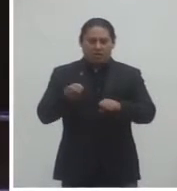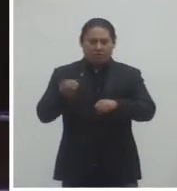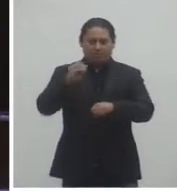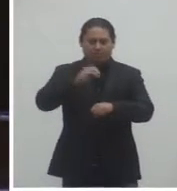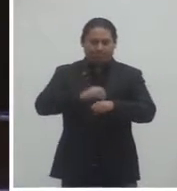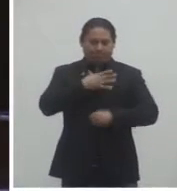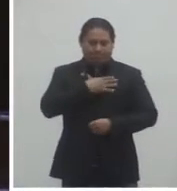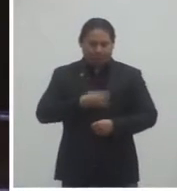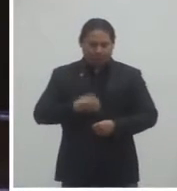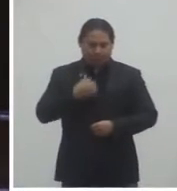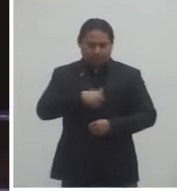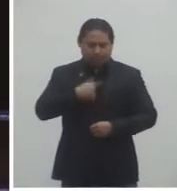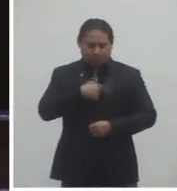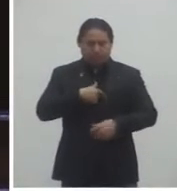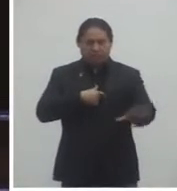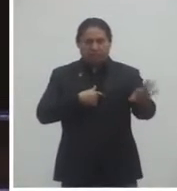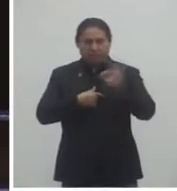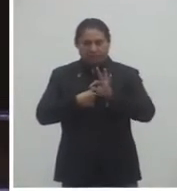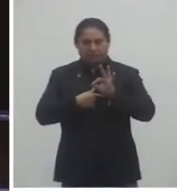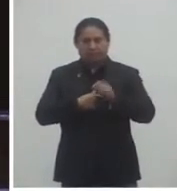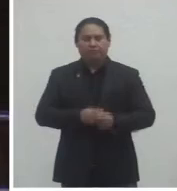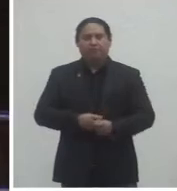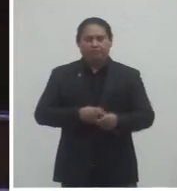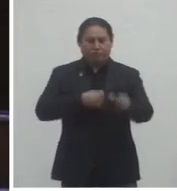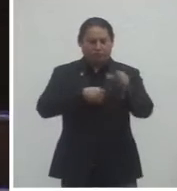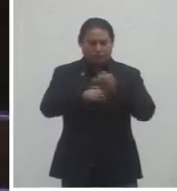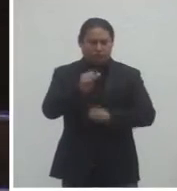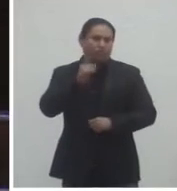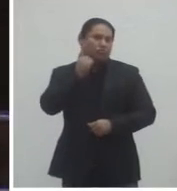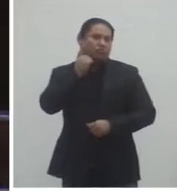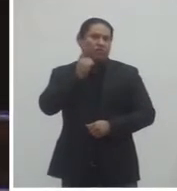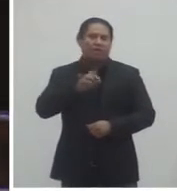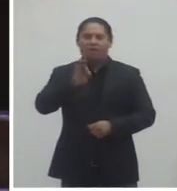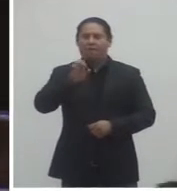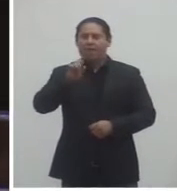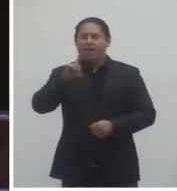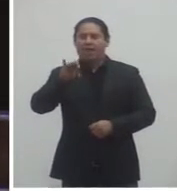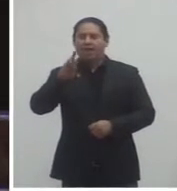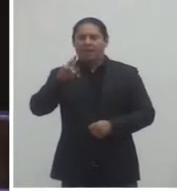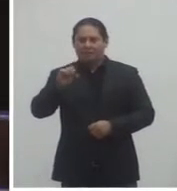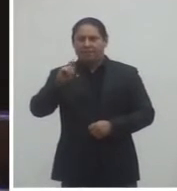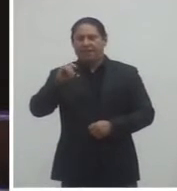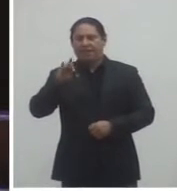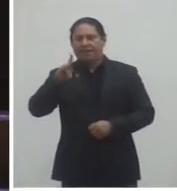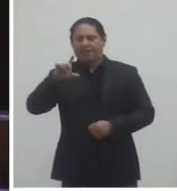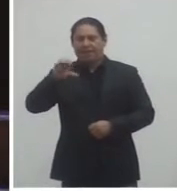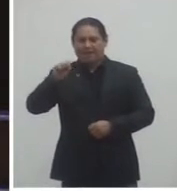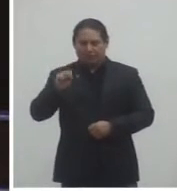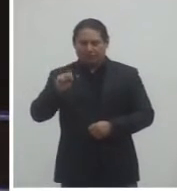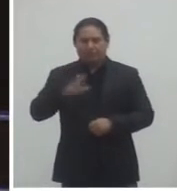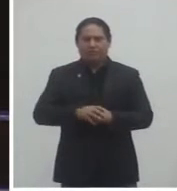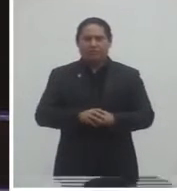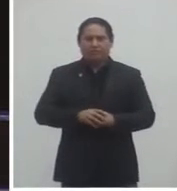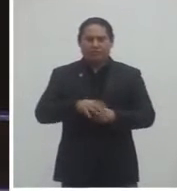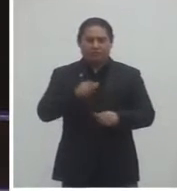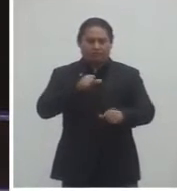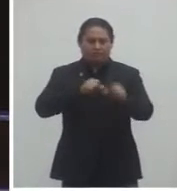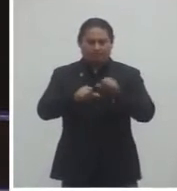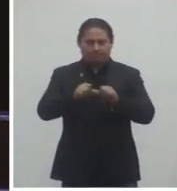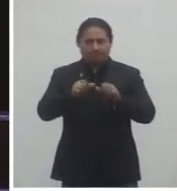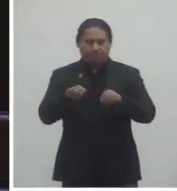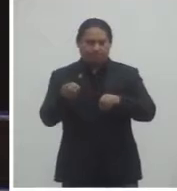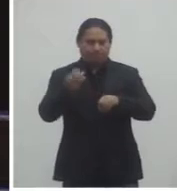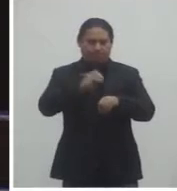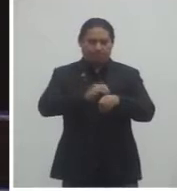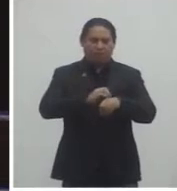la Medalla Rosario Castellanos, en sustitución del diputado Felipe de Jesús Granda Pastrana, quien ocupará el cargo de vocal en